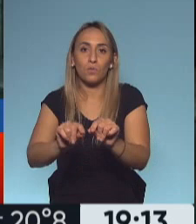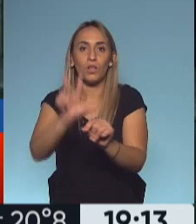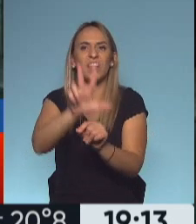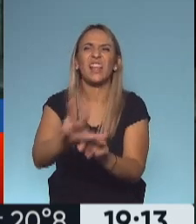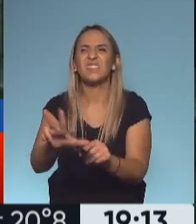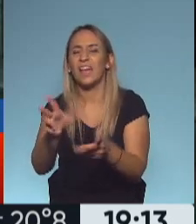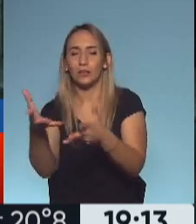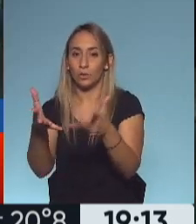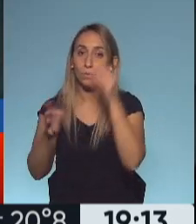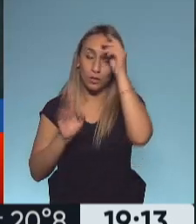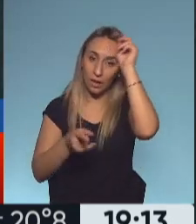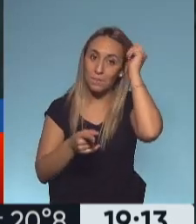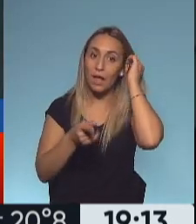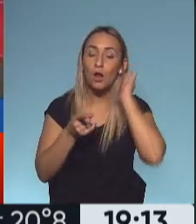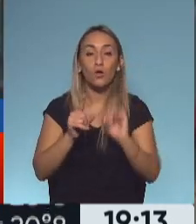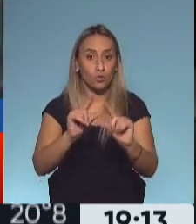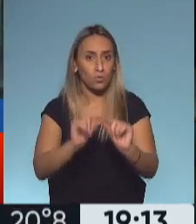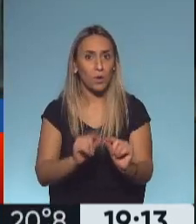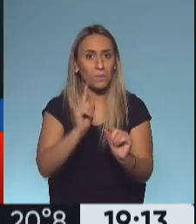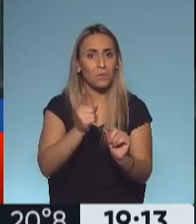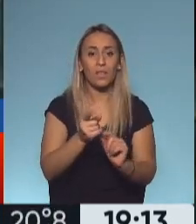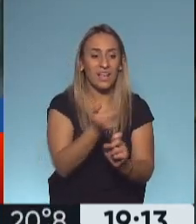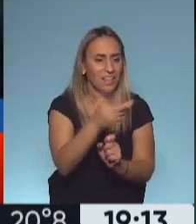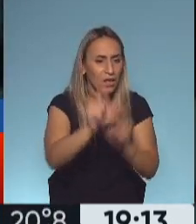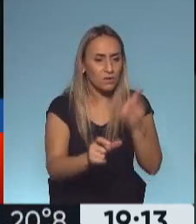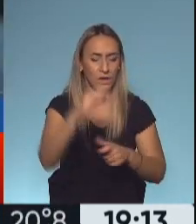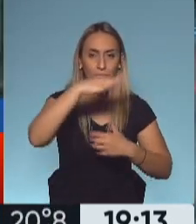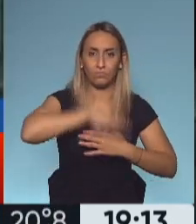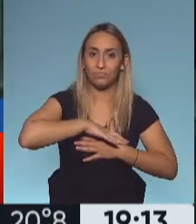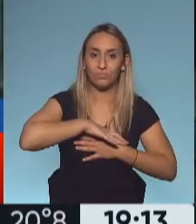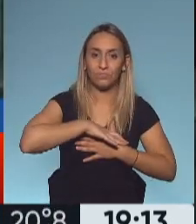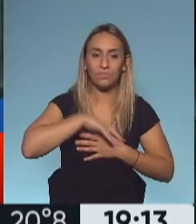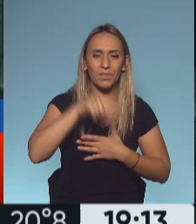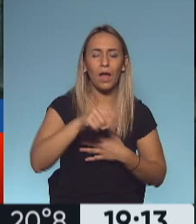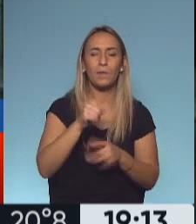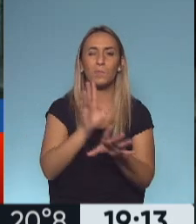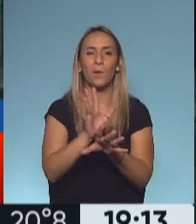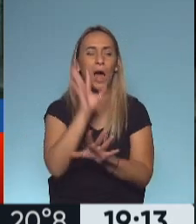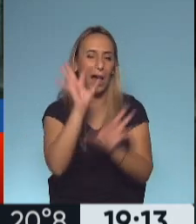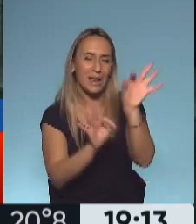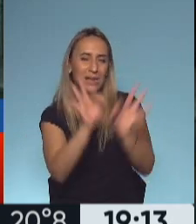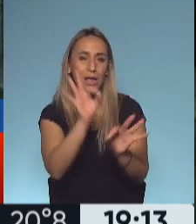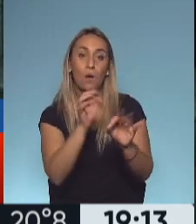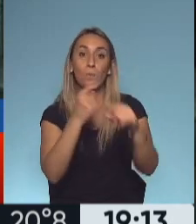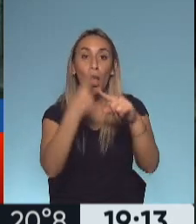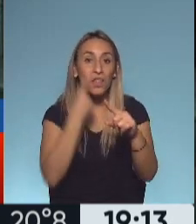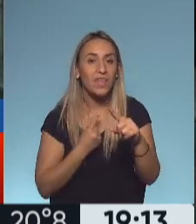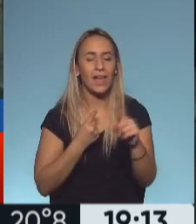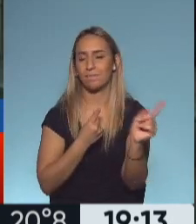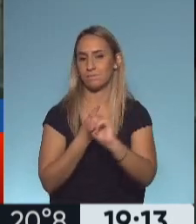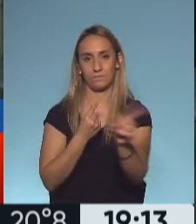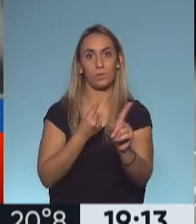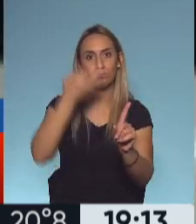decir que los números en materia epidemiológica nunca jamás se analizan por día. Por semana, en general. Exactamente. La idea es, y hasta